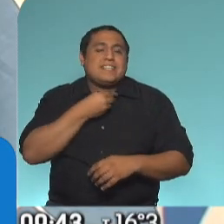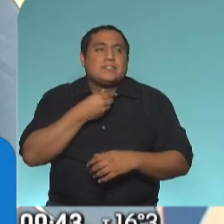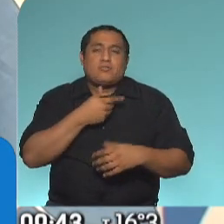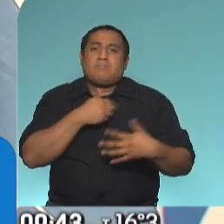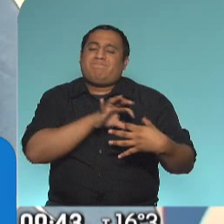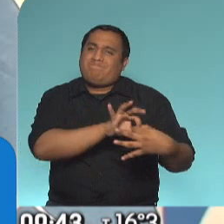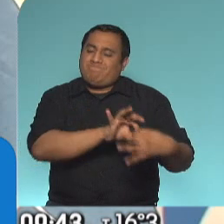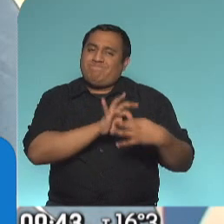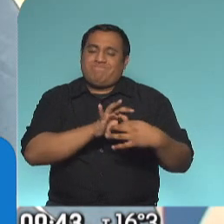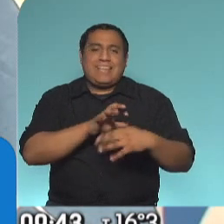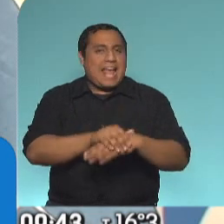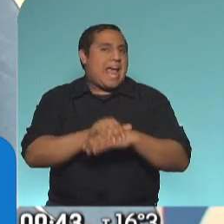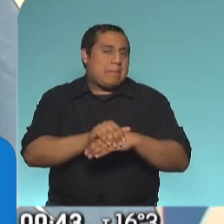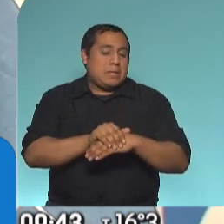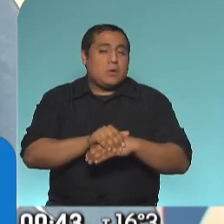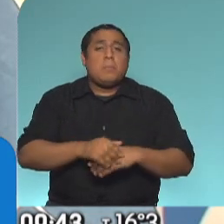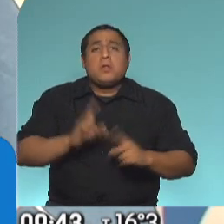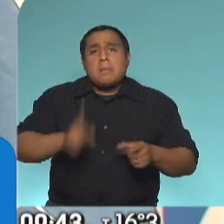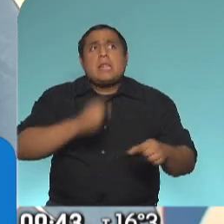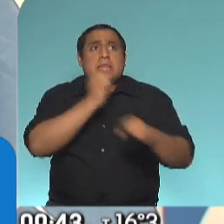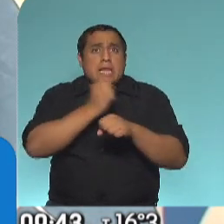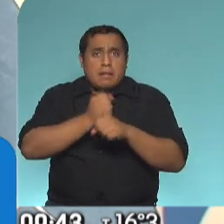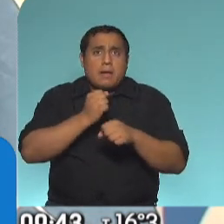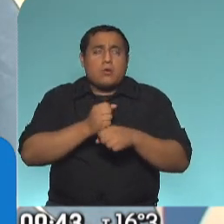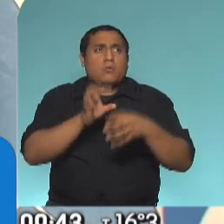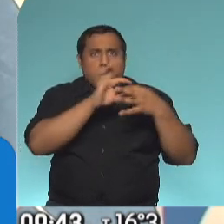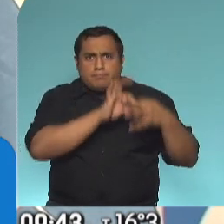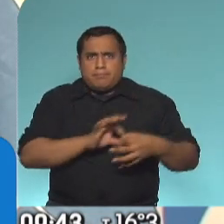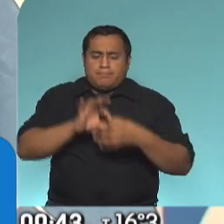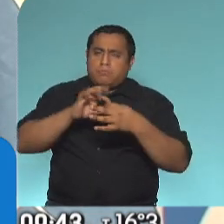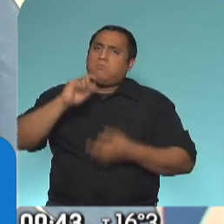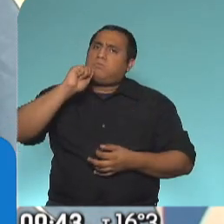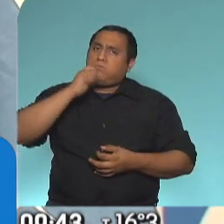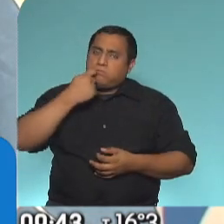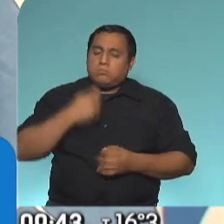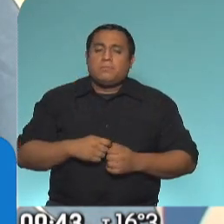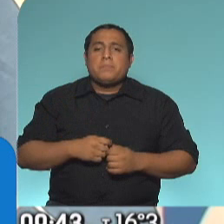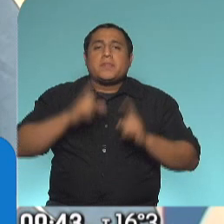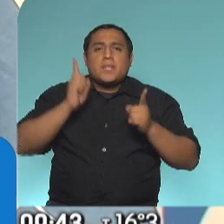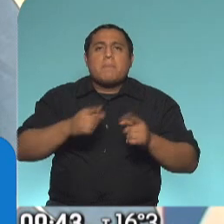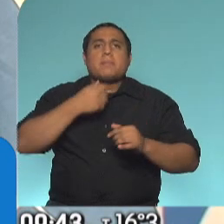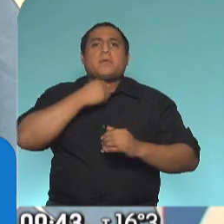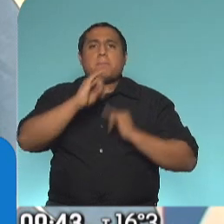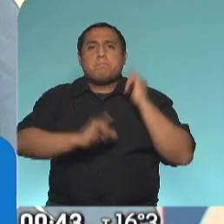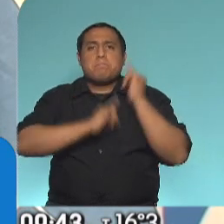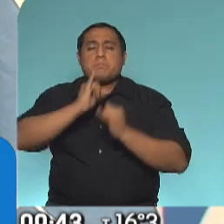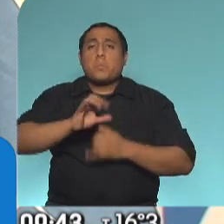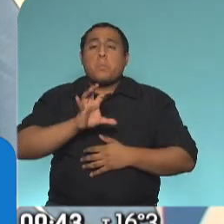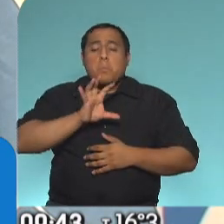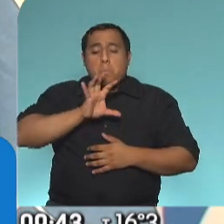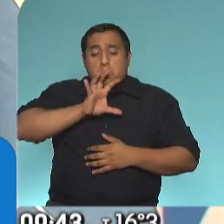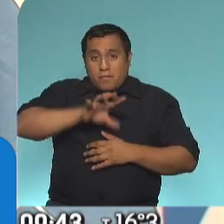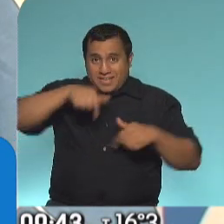amistad, puedo decir, y un trabajo en conjunto que ha sido muy enriquecedor. Y también comentarles que la provincia ha hecho